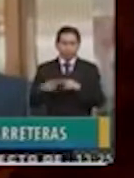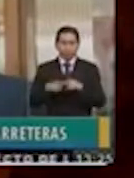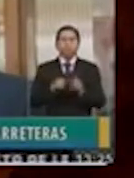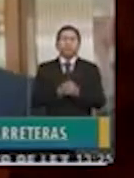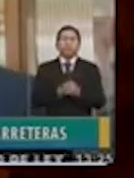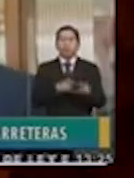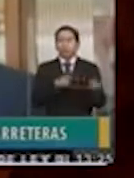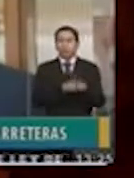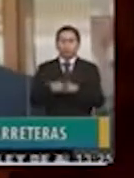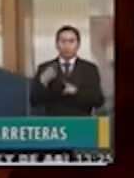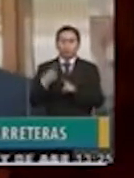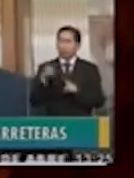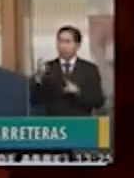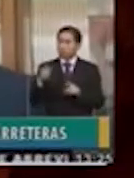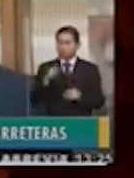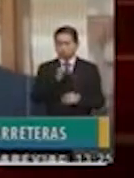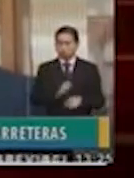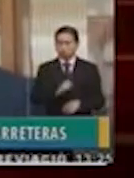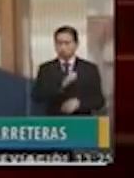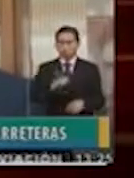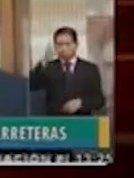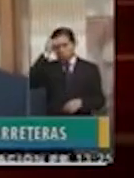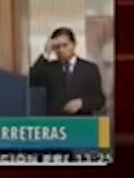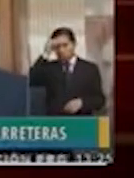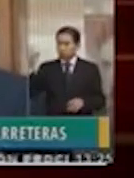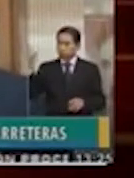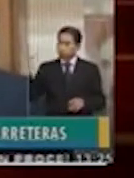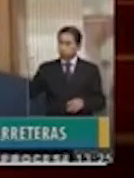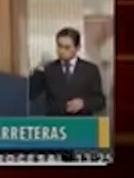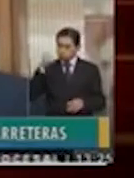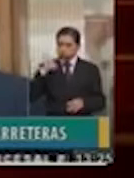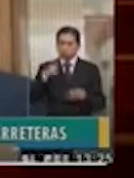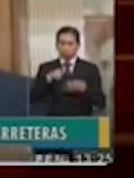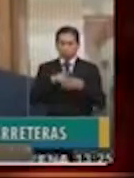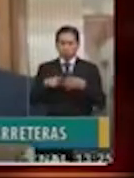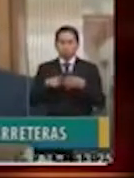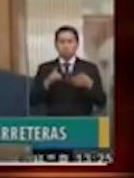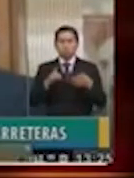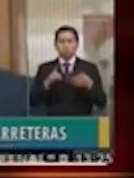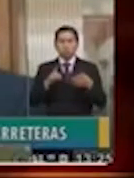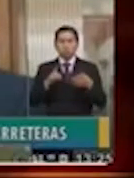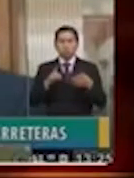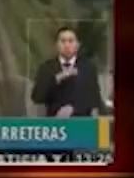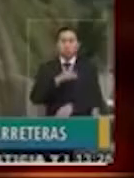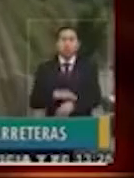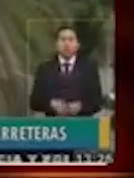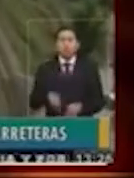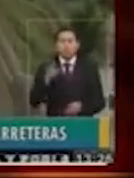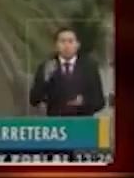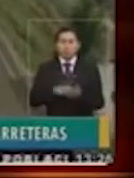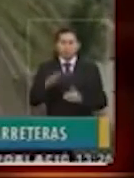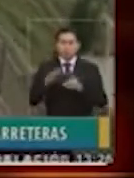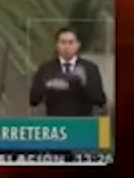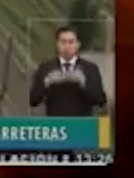el comercio, va a facilitar la integración de los pueblos de Sudamérica y fundamentalmente va a impulsar el desarrollo de nuestros